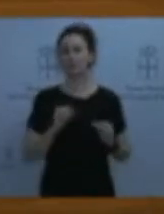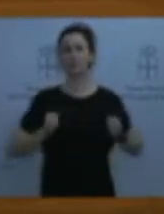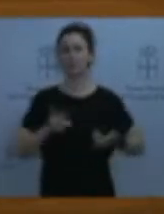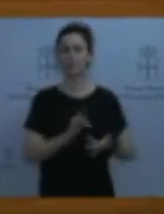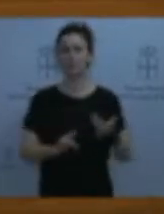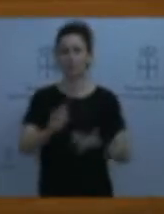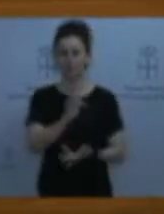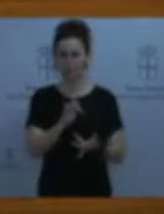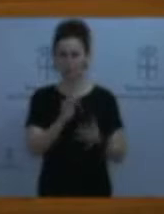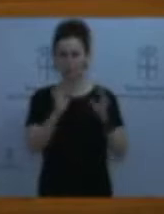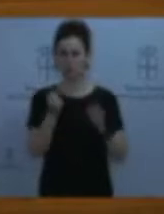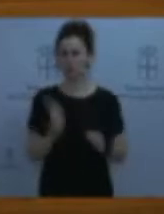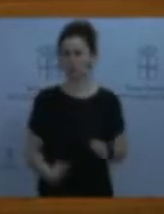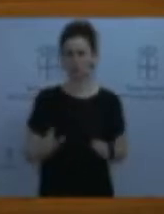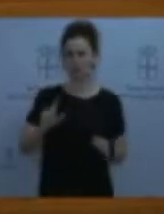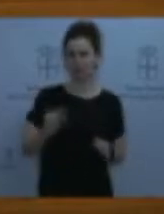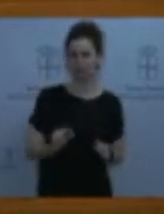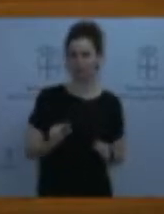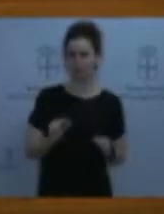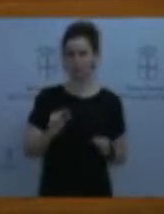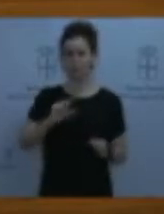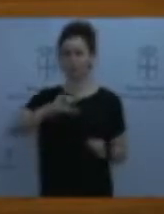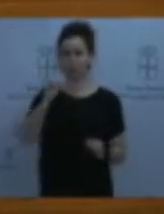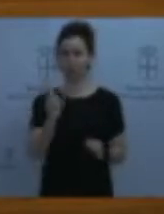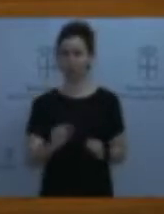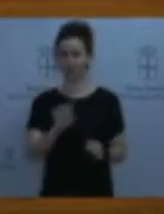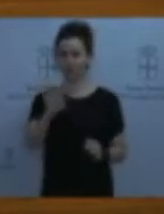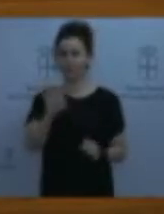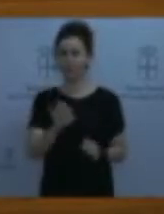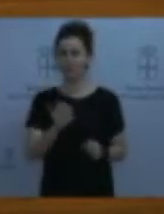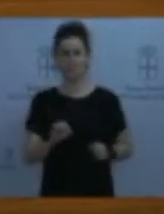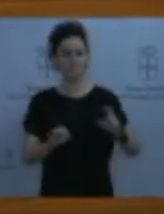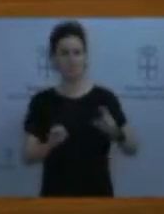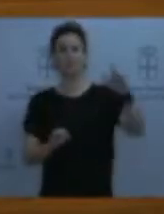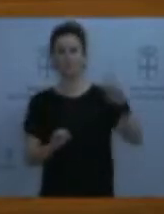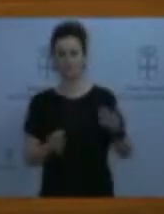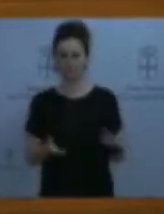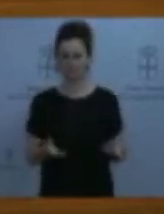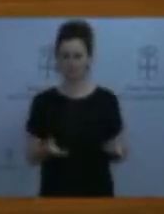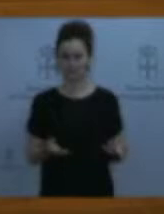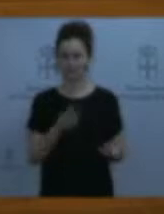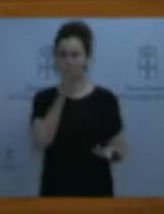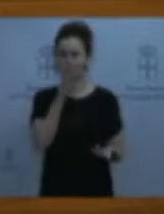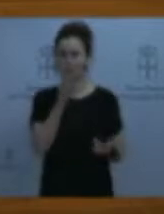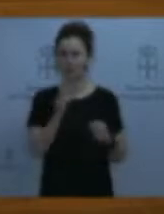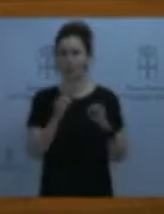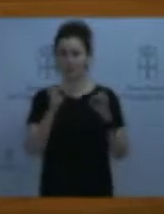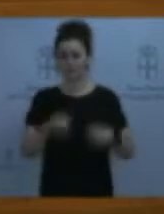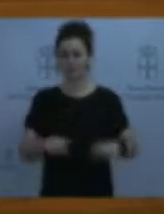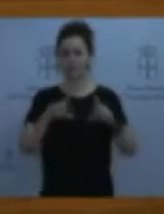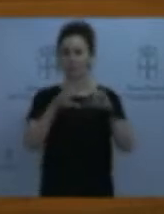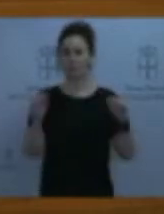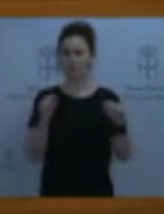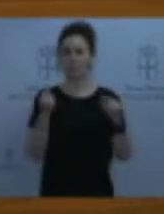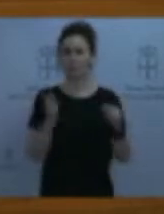crisis los salarios más bajos han decrecido un 15% y los más altos han aumentado. Y que la brecha en Asturias